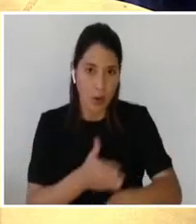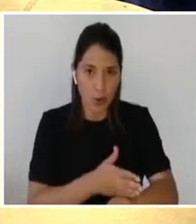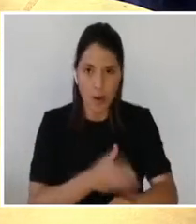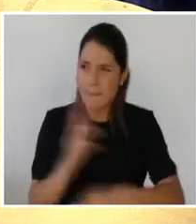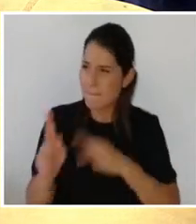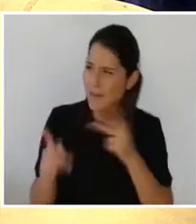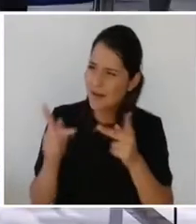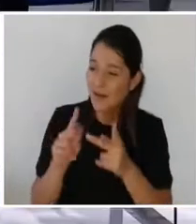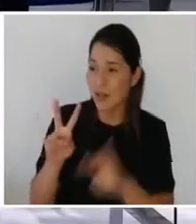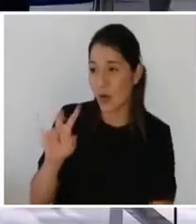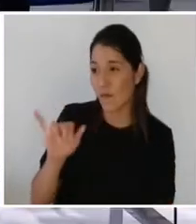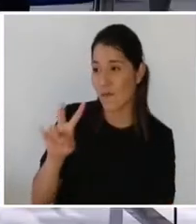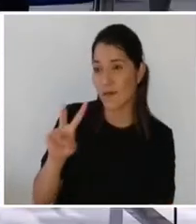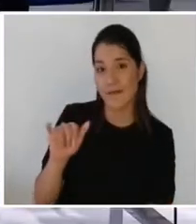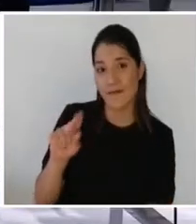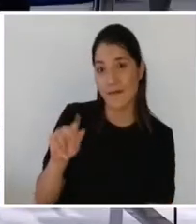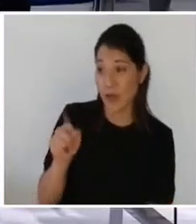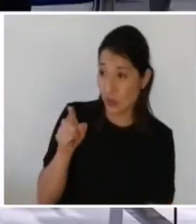caso? Bueno,